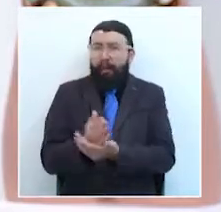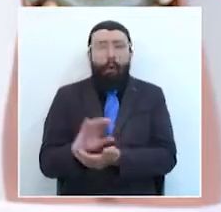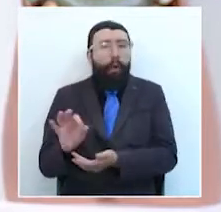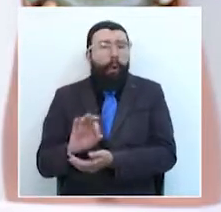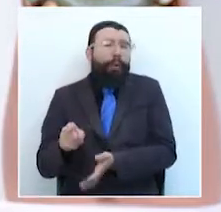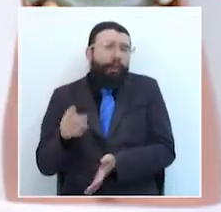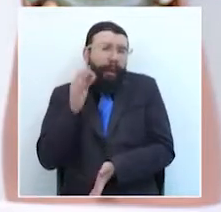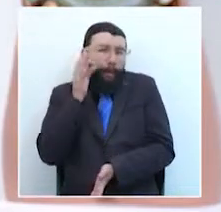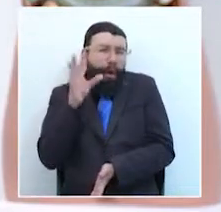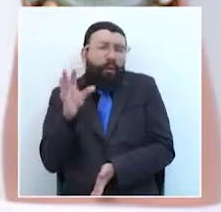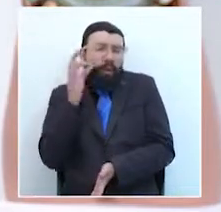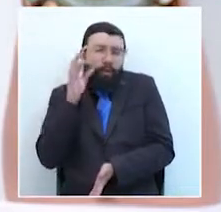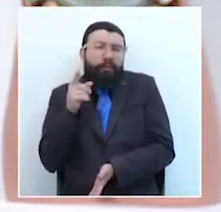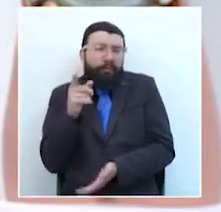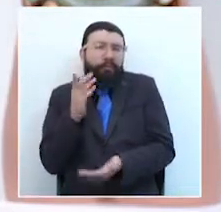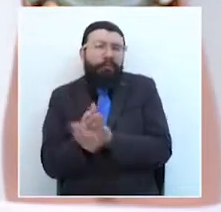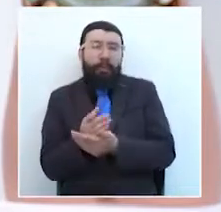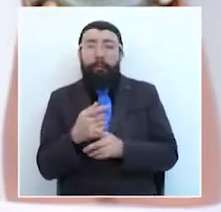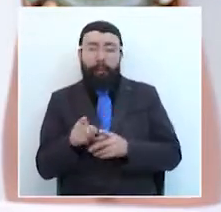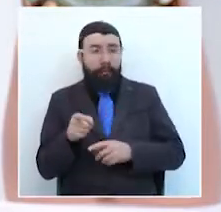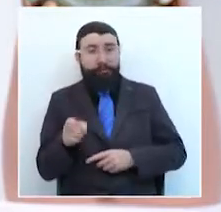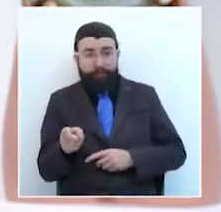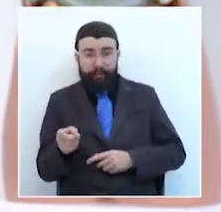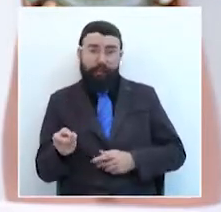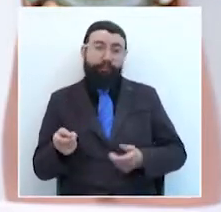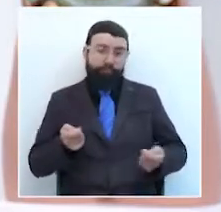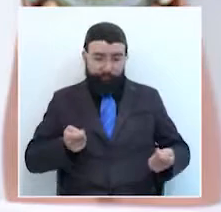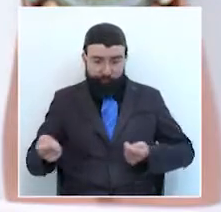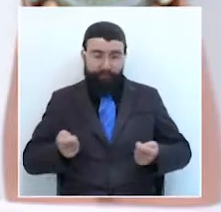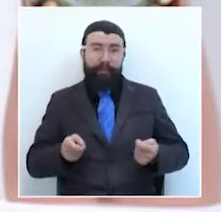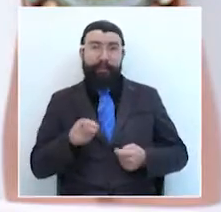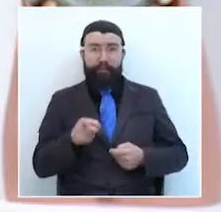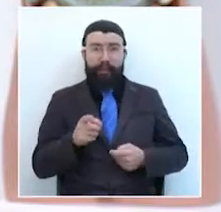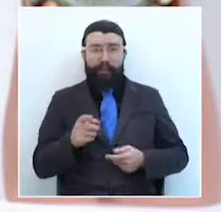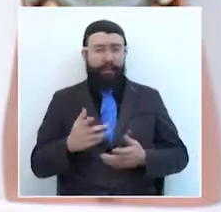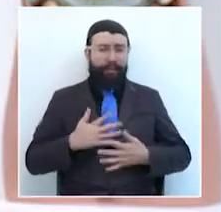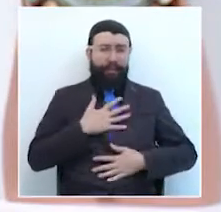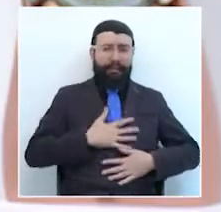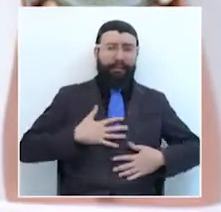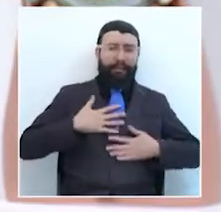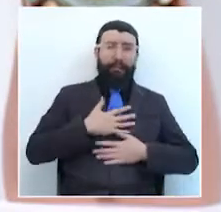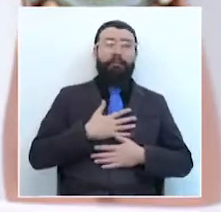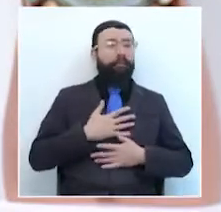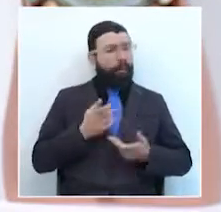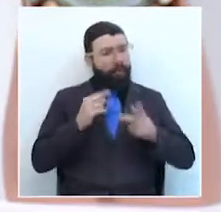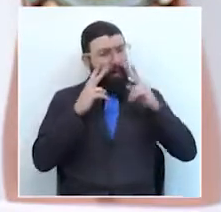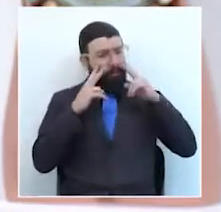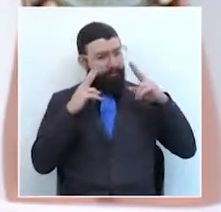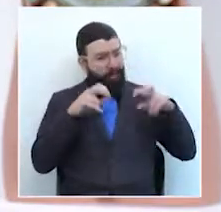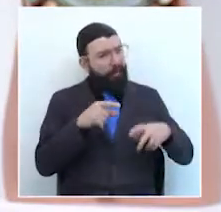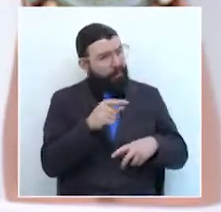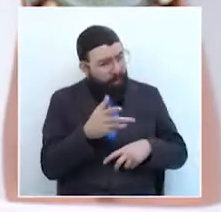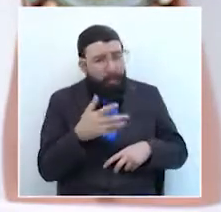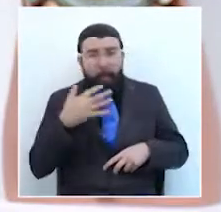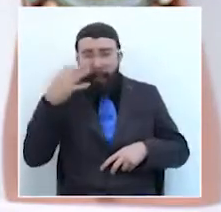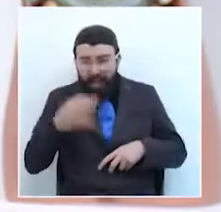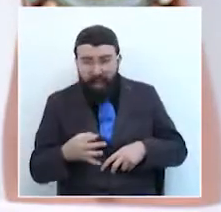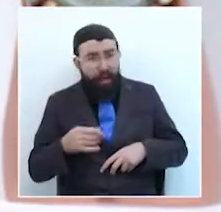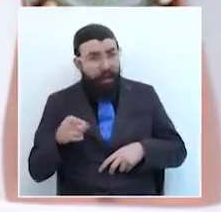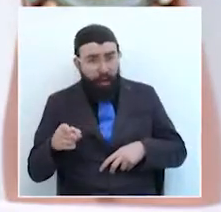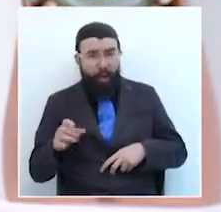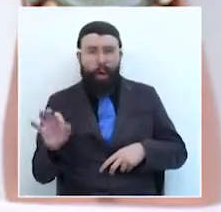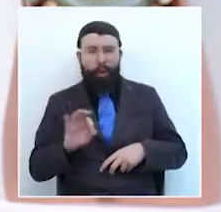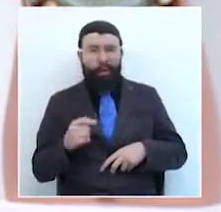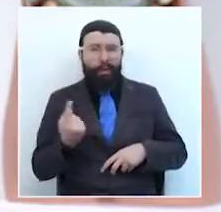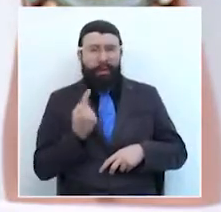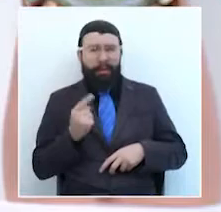suceda pero ya él está generando también hay que entender que tocaría averiguar si realmente viene siendo la joya o quizás es un